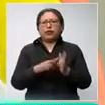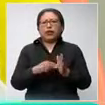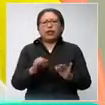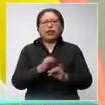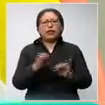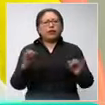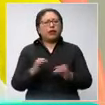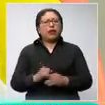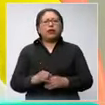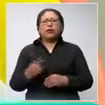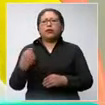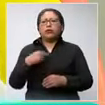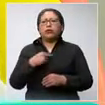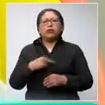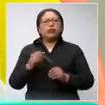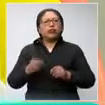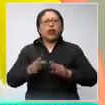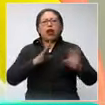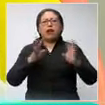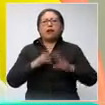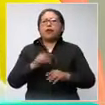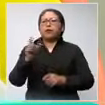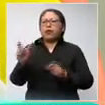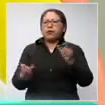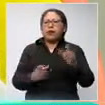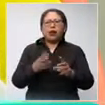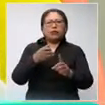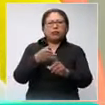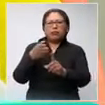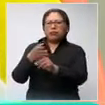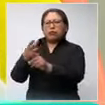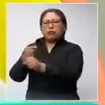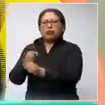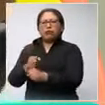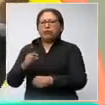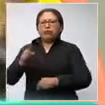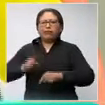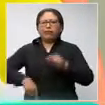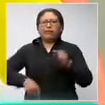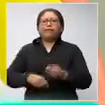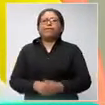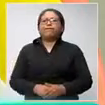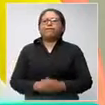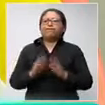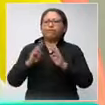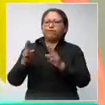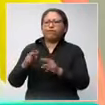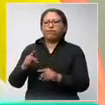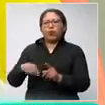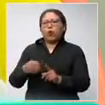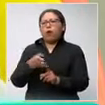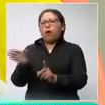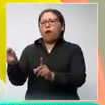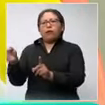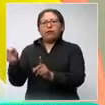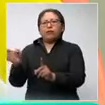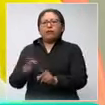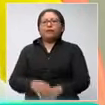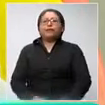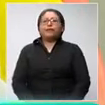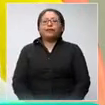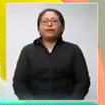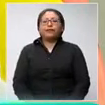independencia. No nos vamos a pronunciar sobre casos concretos, como se han referido en las dos últimas consultas. Ministro, por favor,